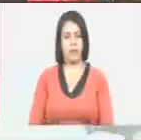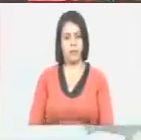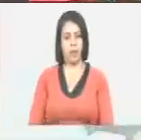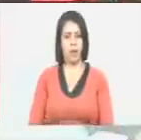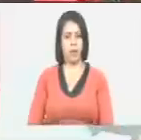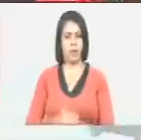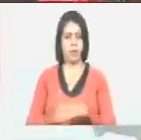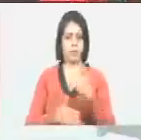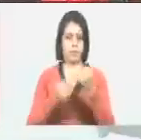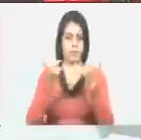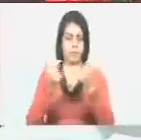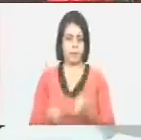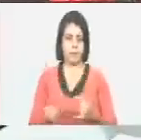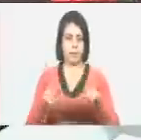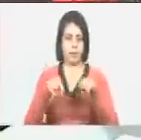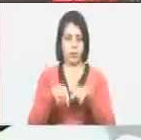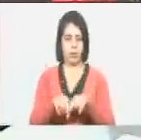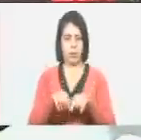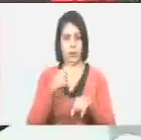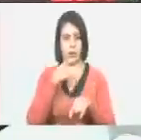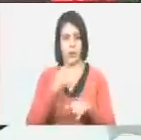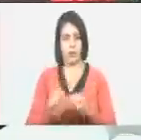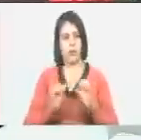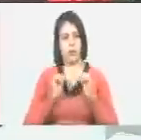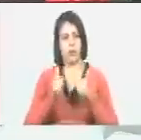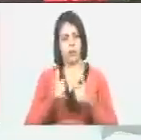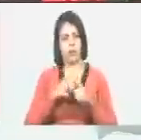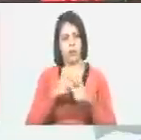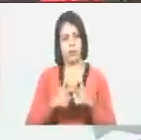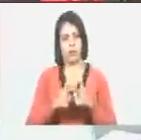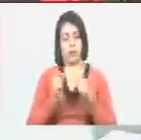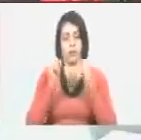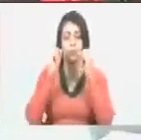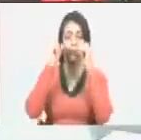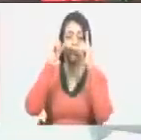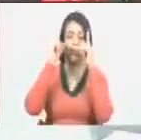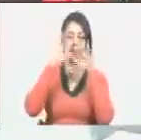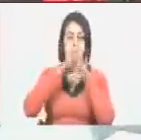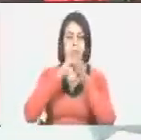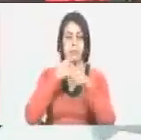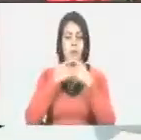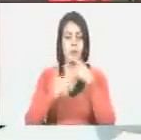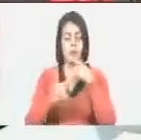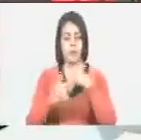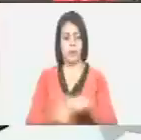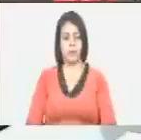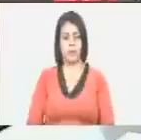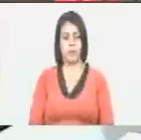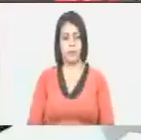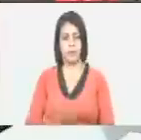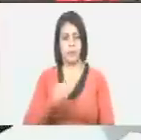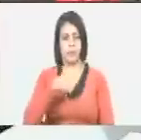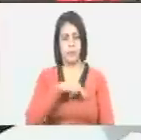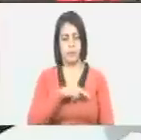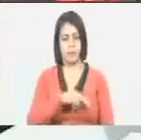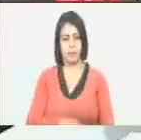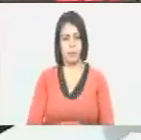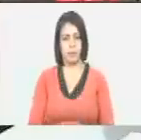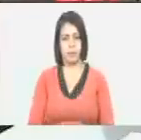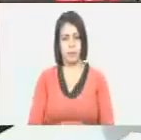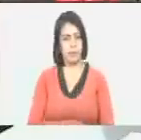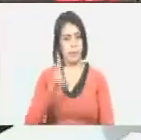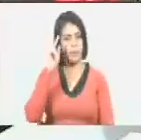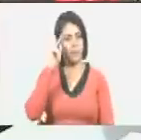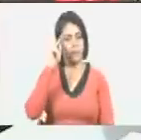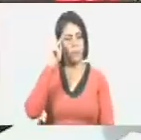Bueno, un día como hoy decidió emprender viaje externo y sorprendernos, como siempre hacía, nuestro querido